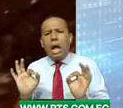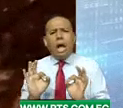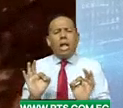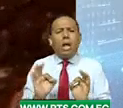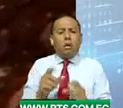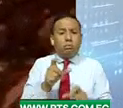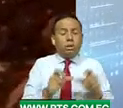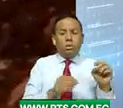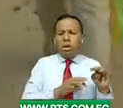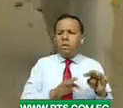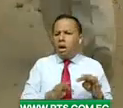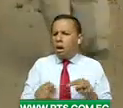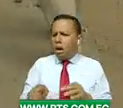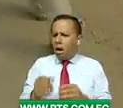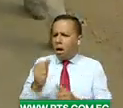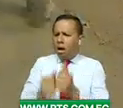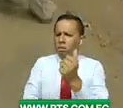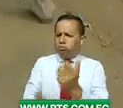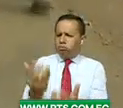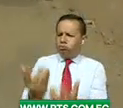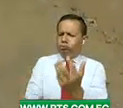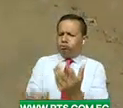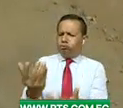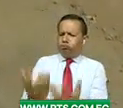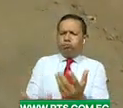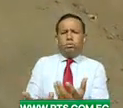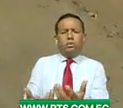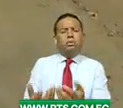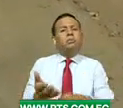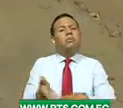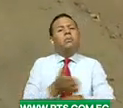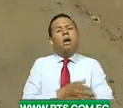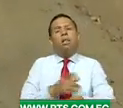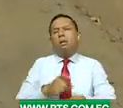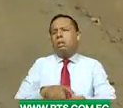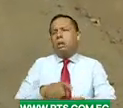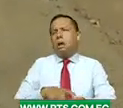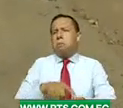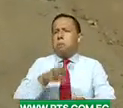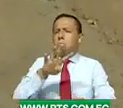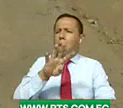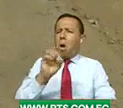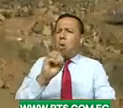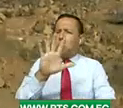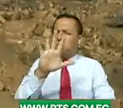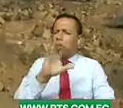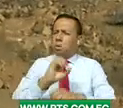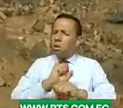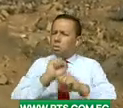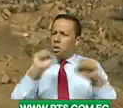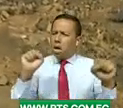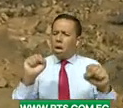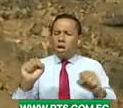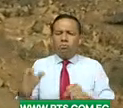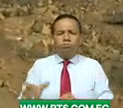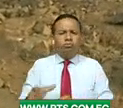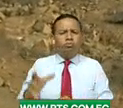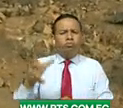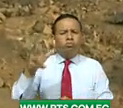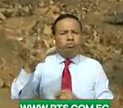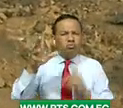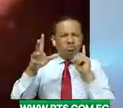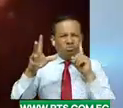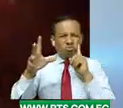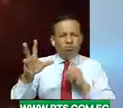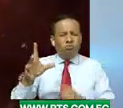como testigos. Como a las 4 o 5 de la mañana que el carro comenzó a botar humo y apestaba ya. Yo me levanté ya cuando estaba